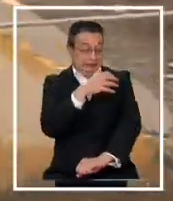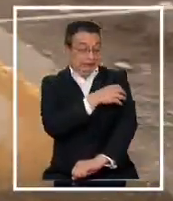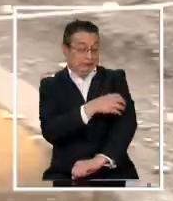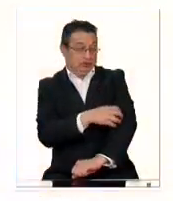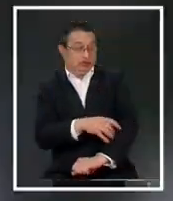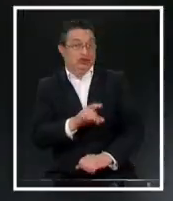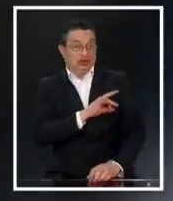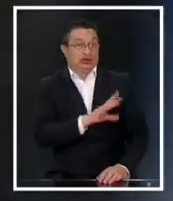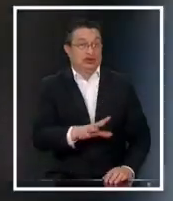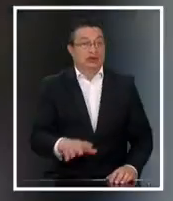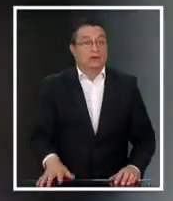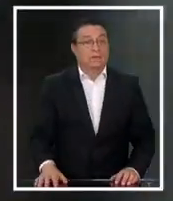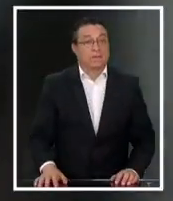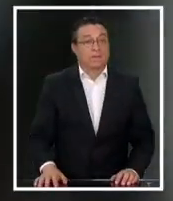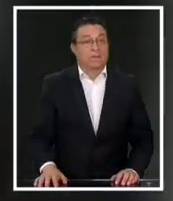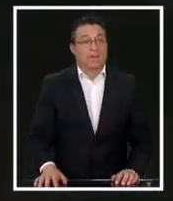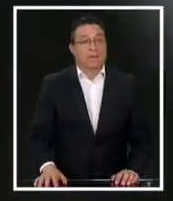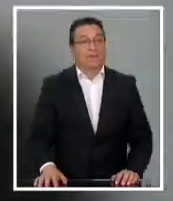en el país.